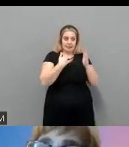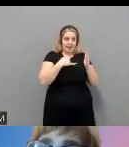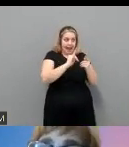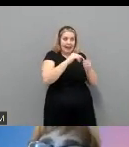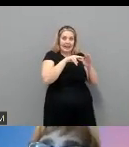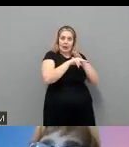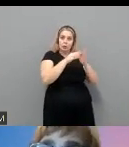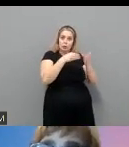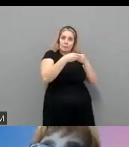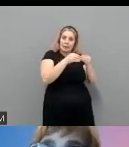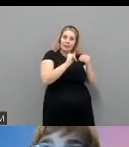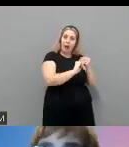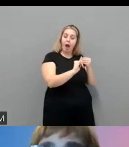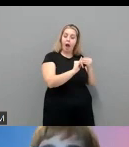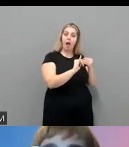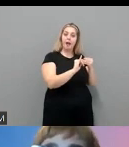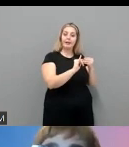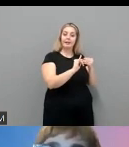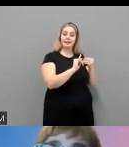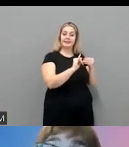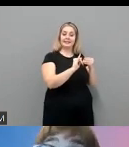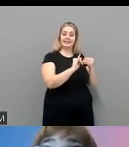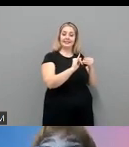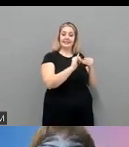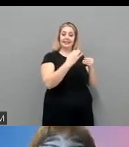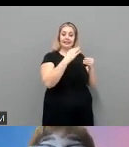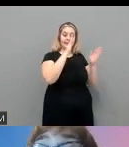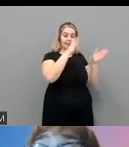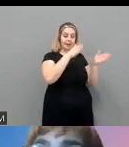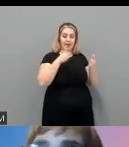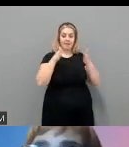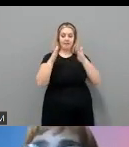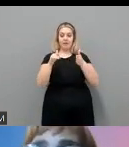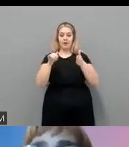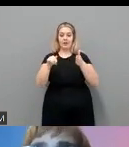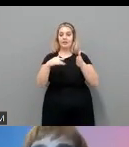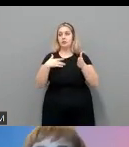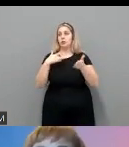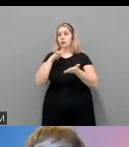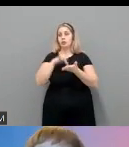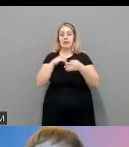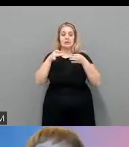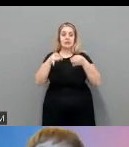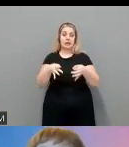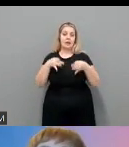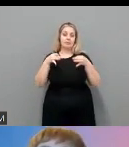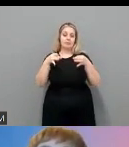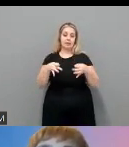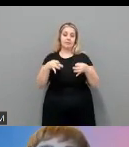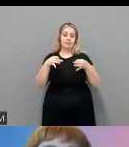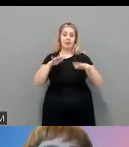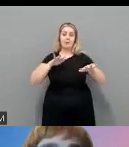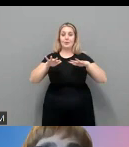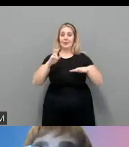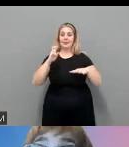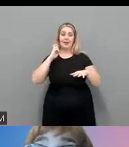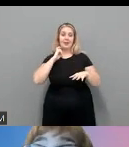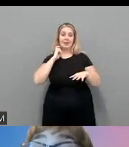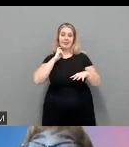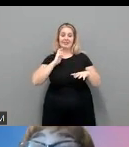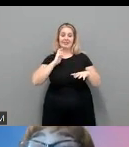recursos materiales, donde tenemos que poner el foco, y esta es una constante del movimiento asociativo